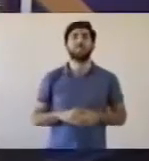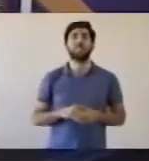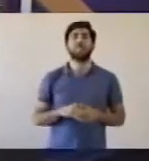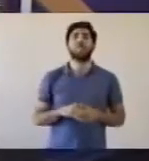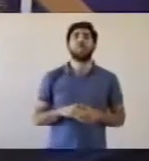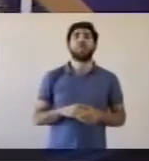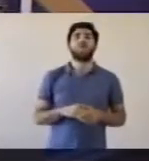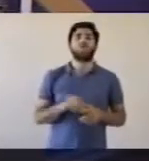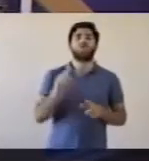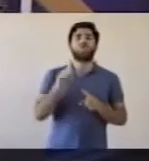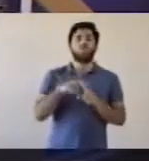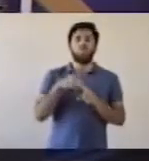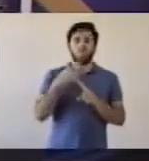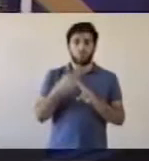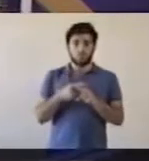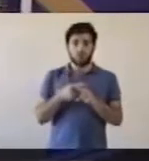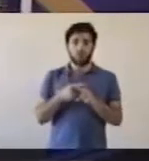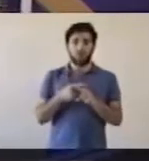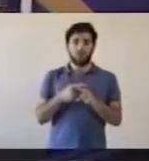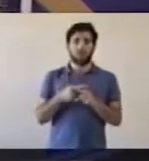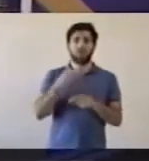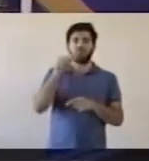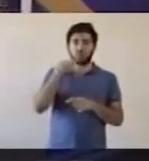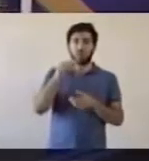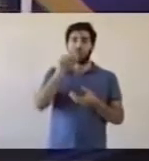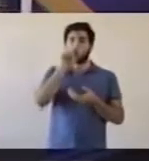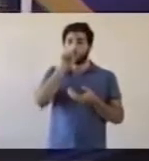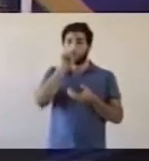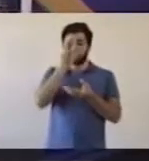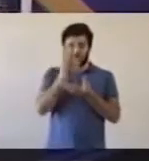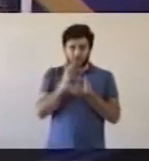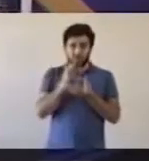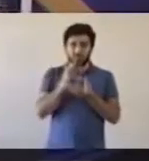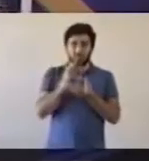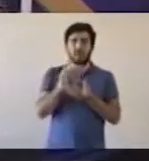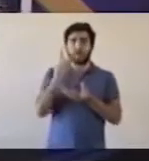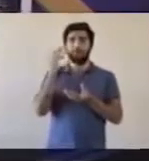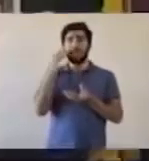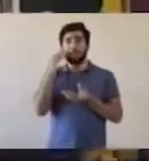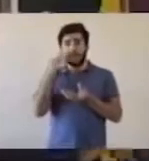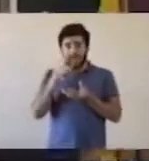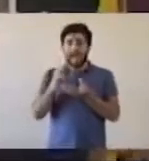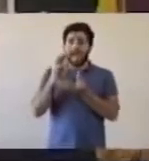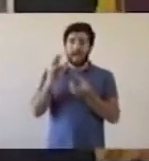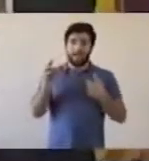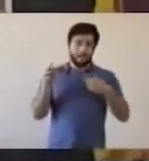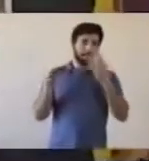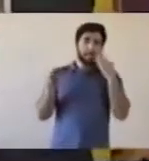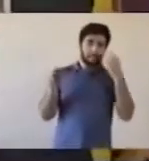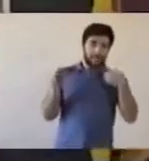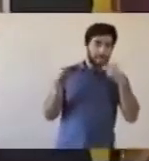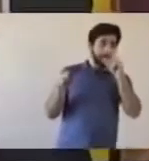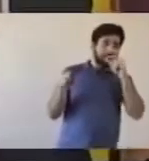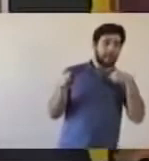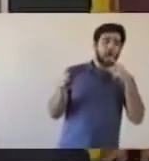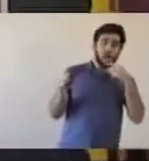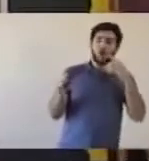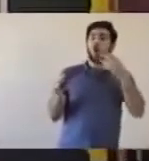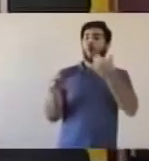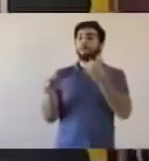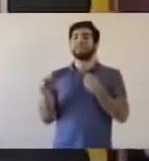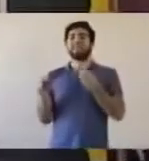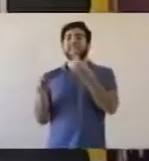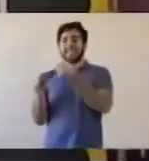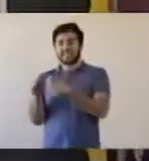Observa, este es un lugar donde viven las aves. Observa bien y me